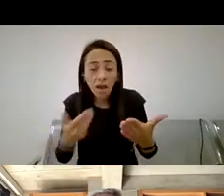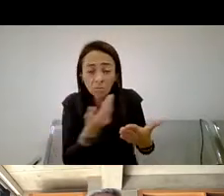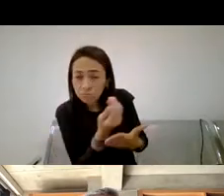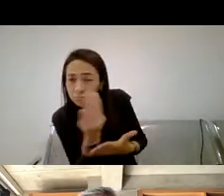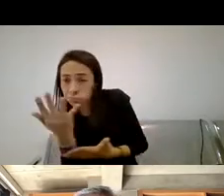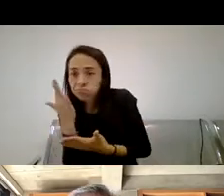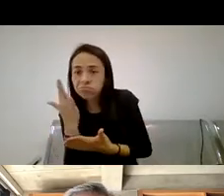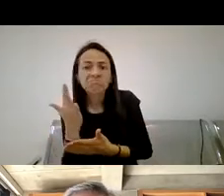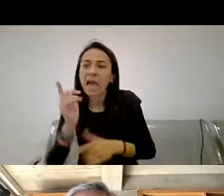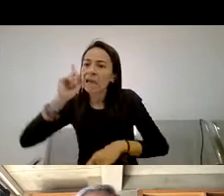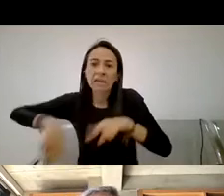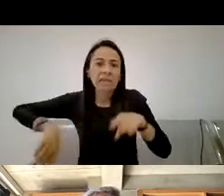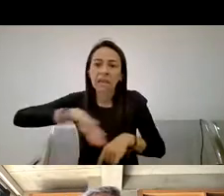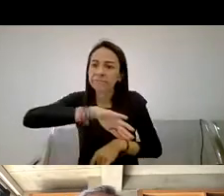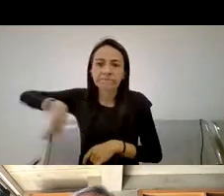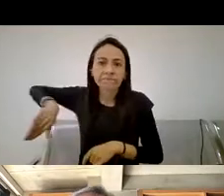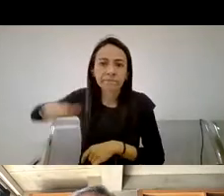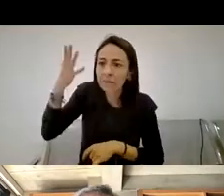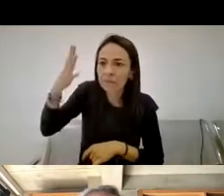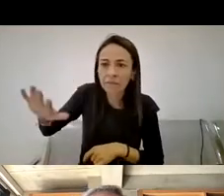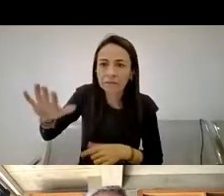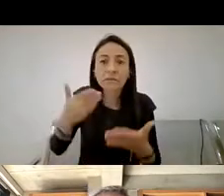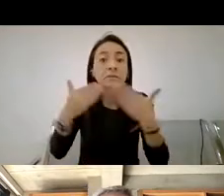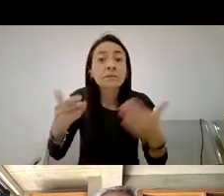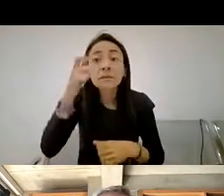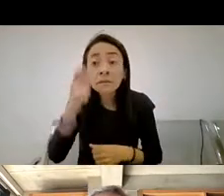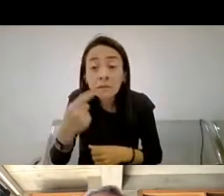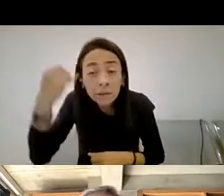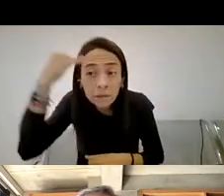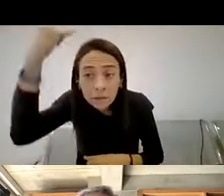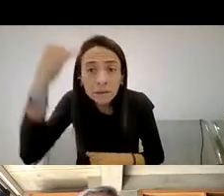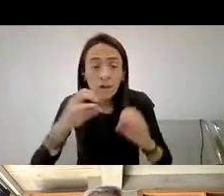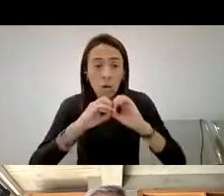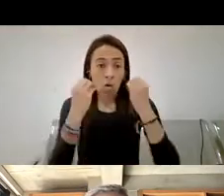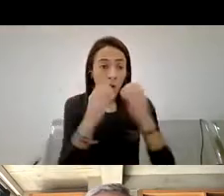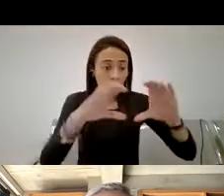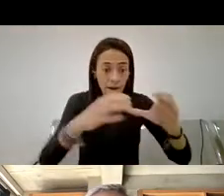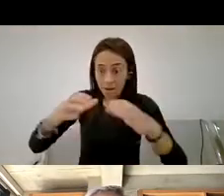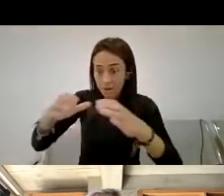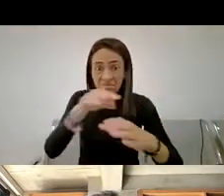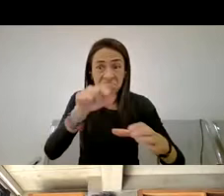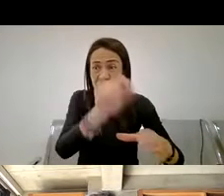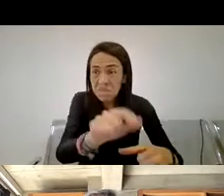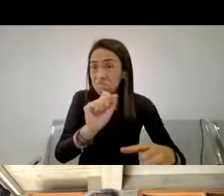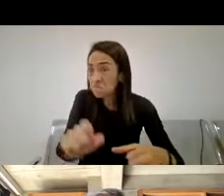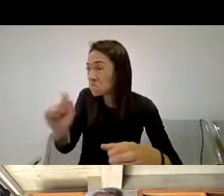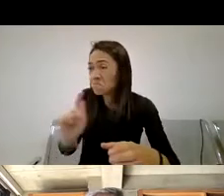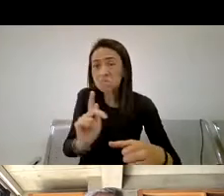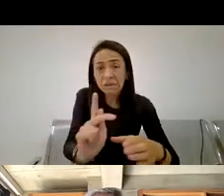el número de las organizaciones que pueden tener algún tipo de afectación. En principio,